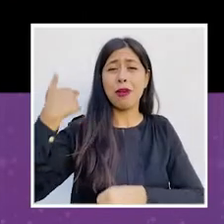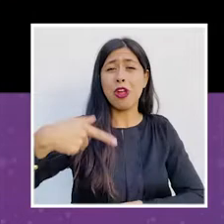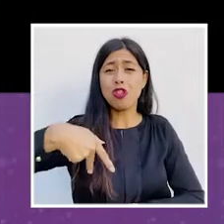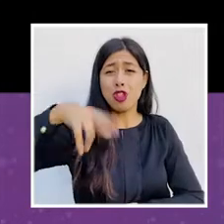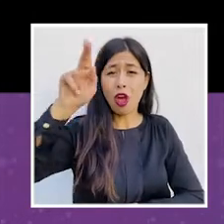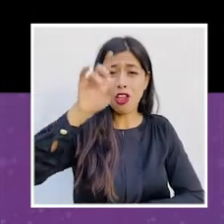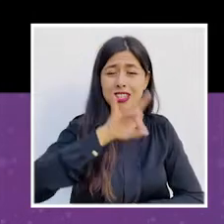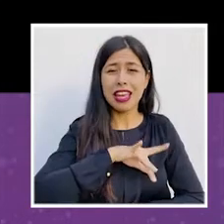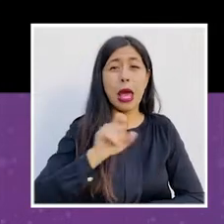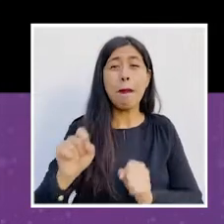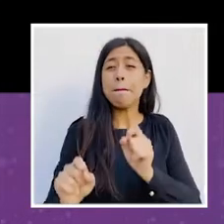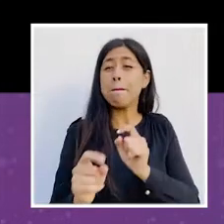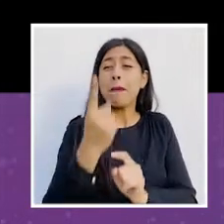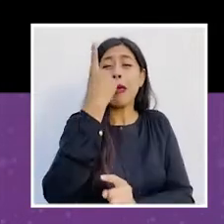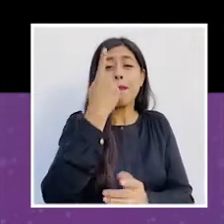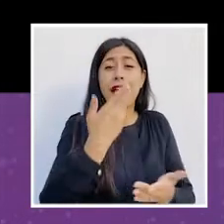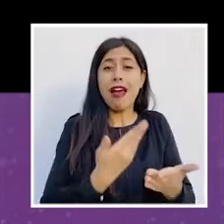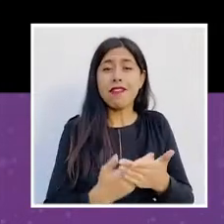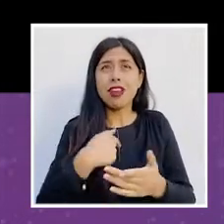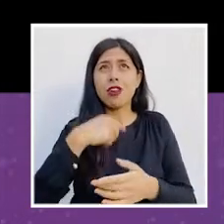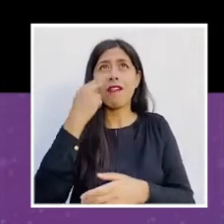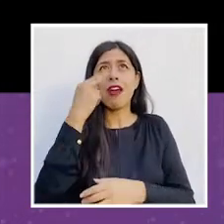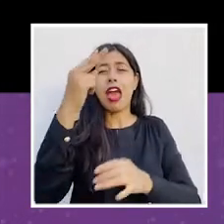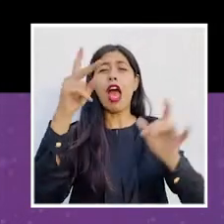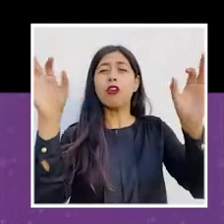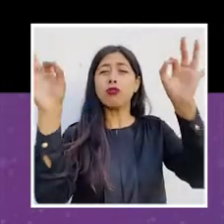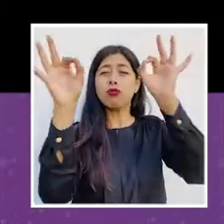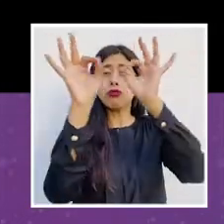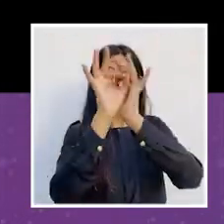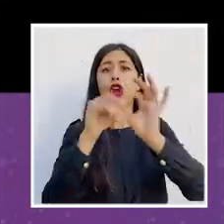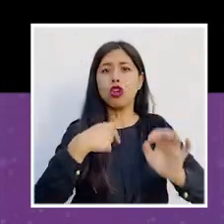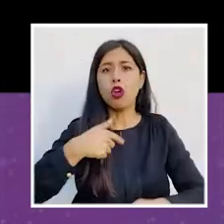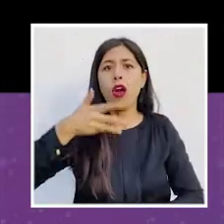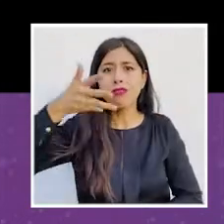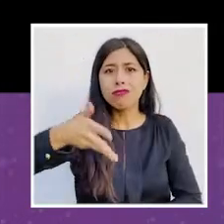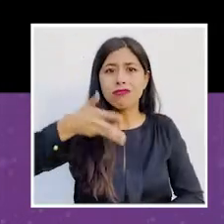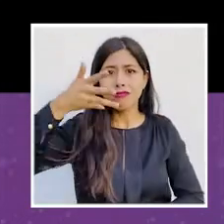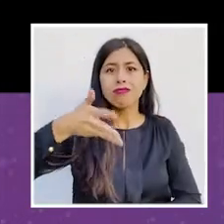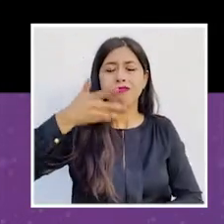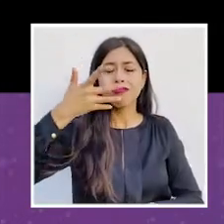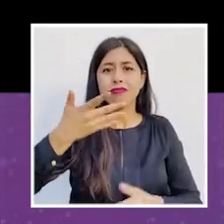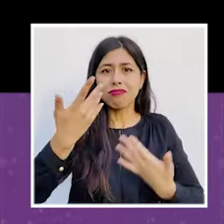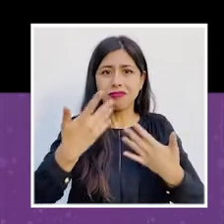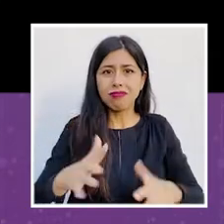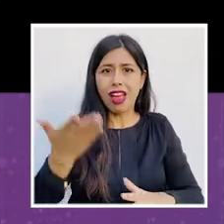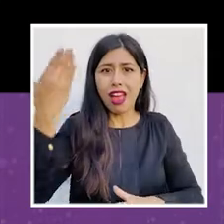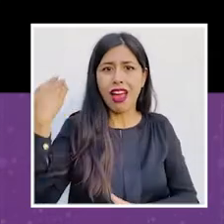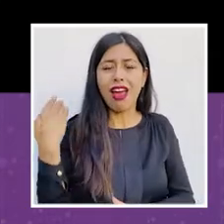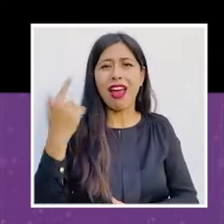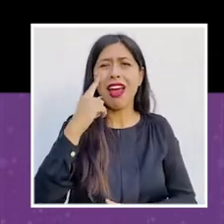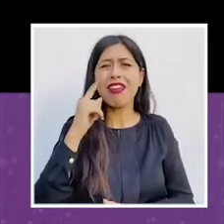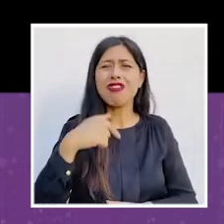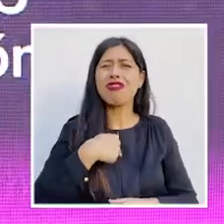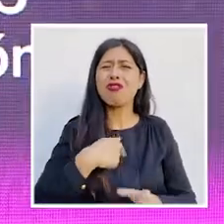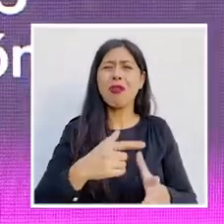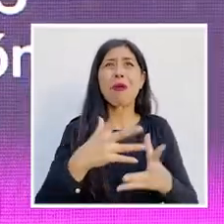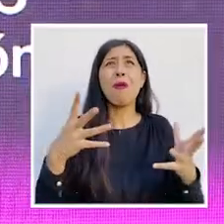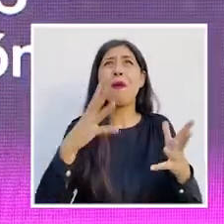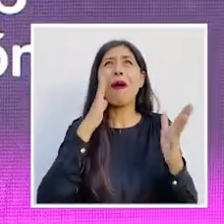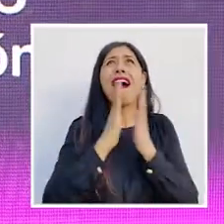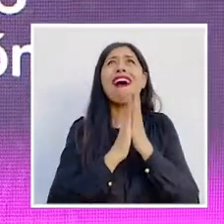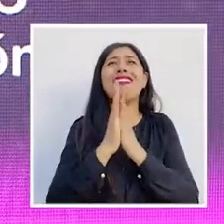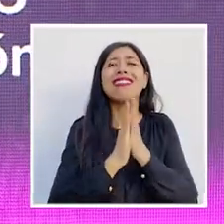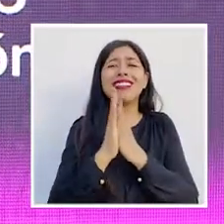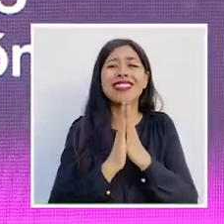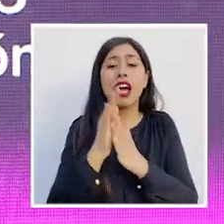en el eclipse del norte de Chile. Era mi primer eclipse total de Sol. Había dado charlas sobre este tema y me había